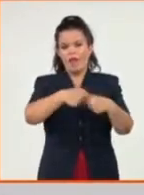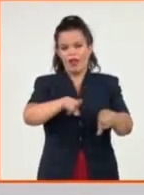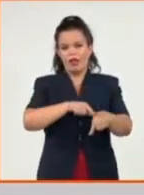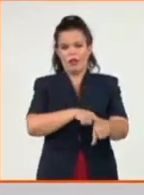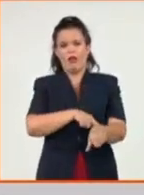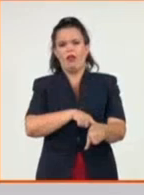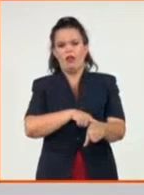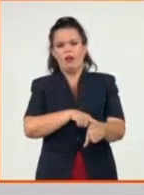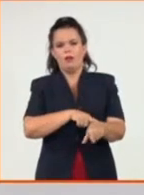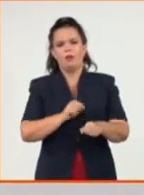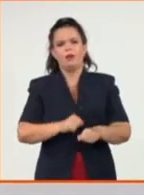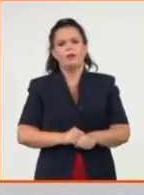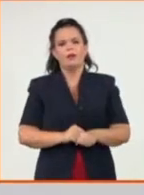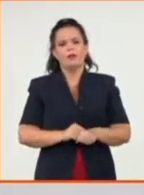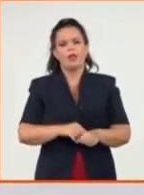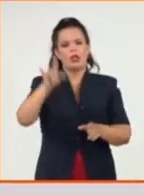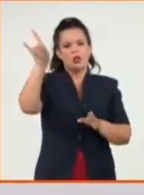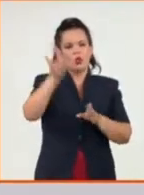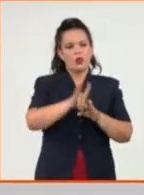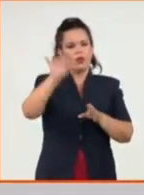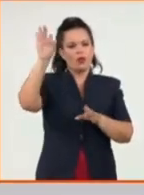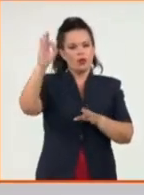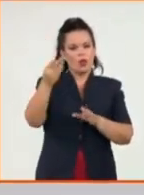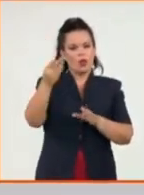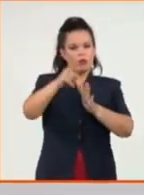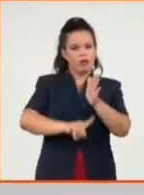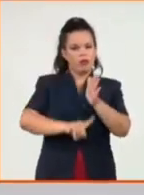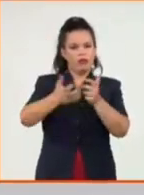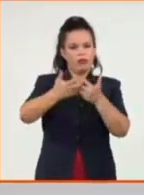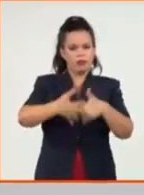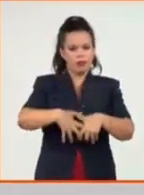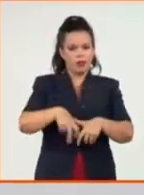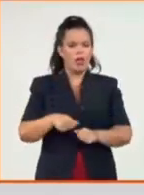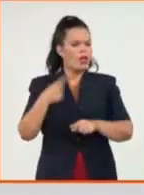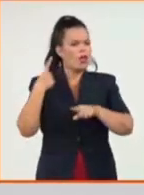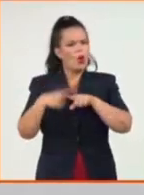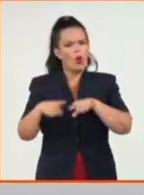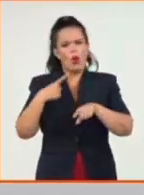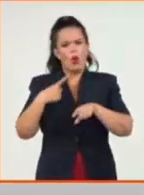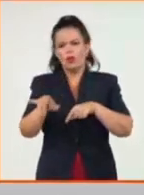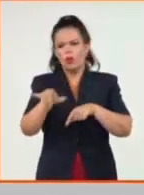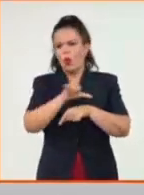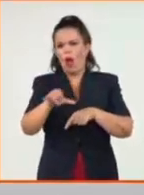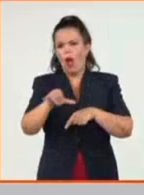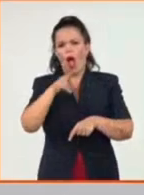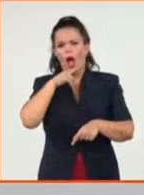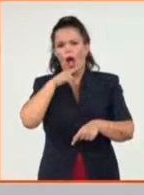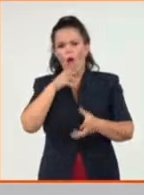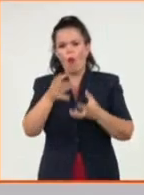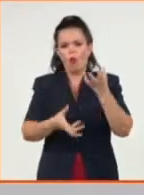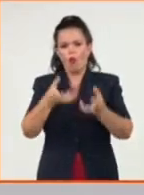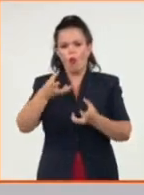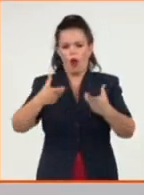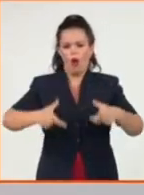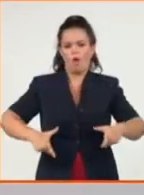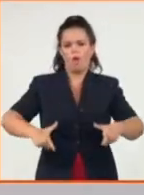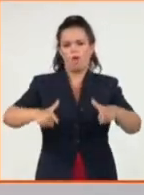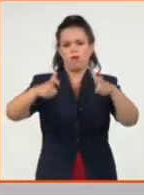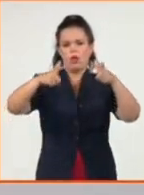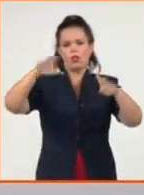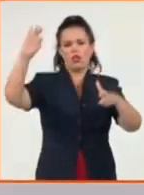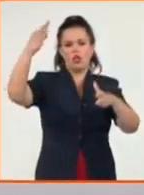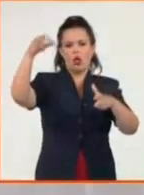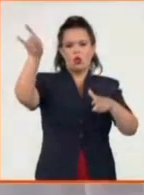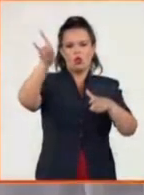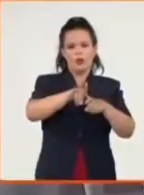ley y también los hay sincronizados hablarle y hacer los grupos también de elementos como calentadores solares bomba solar y herramientas con batería que también